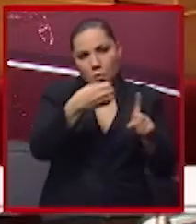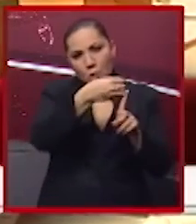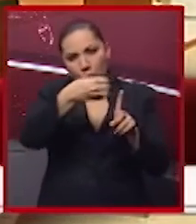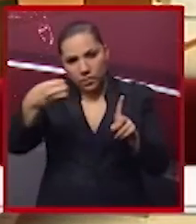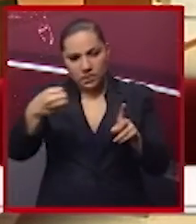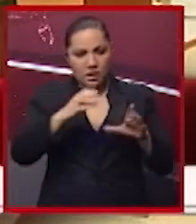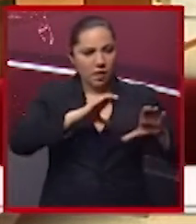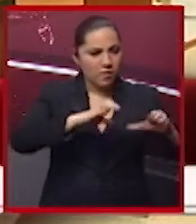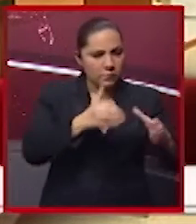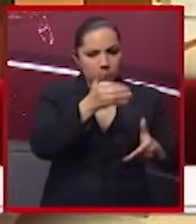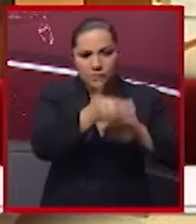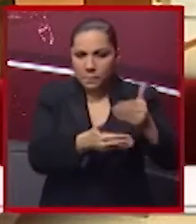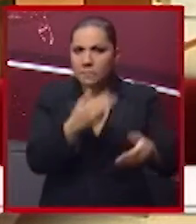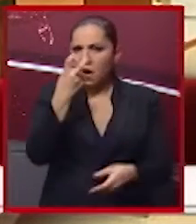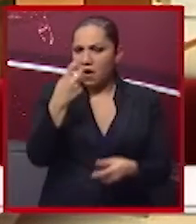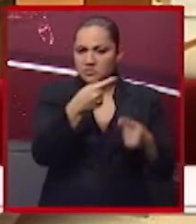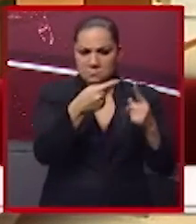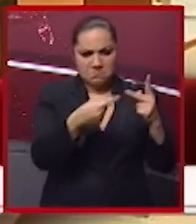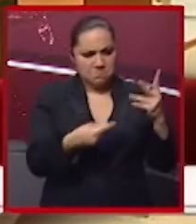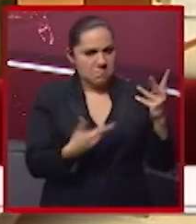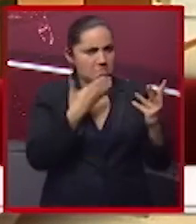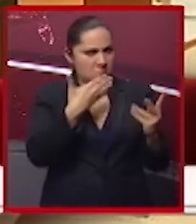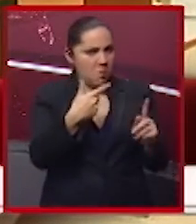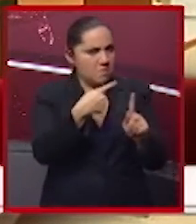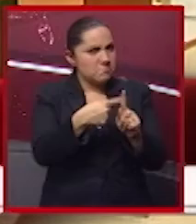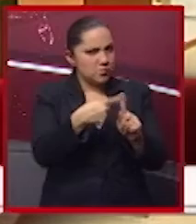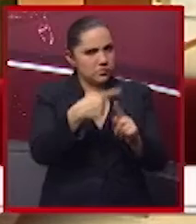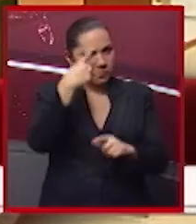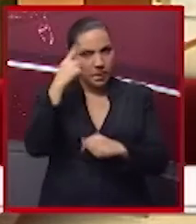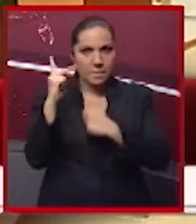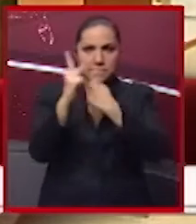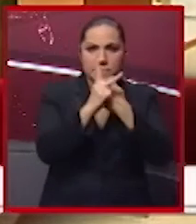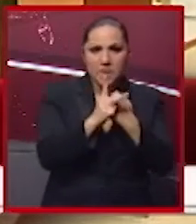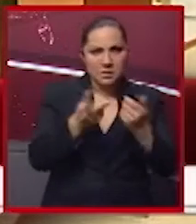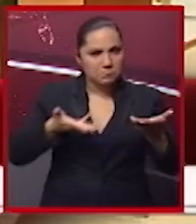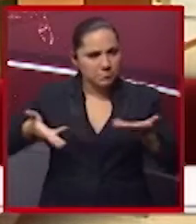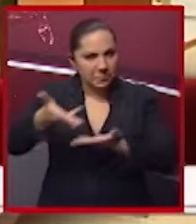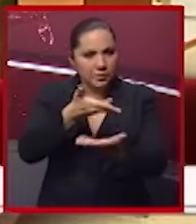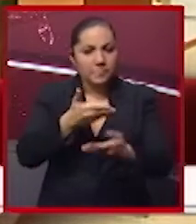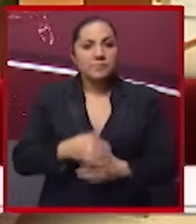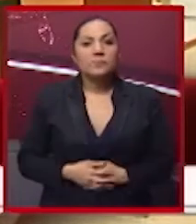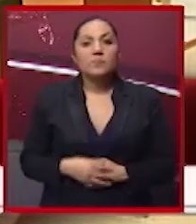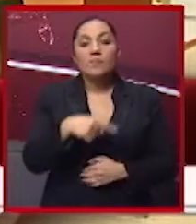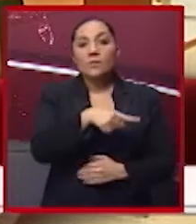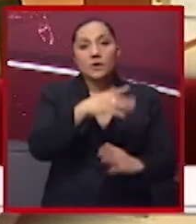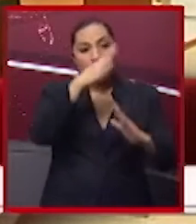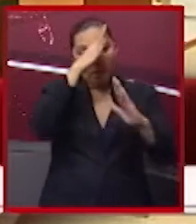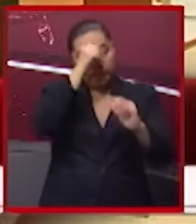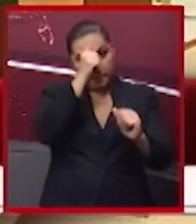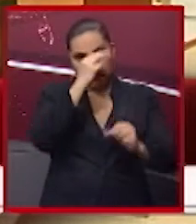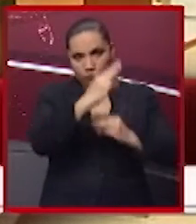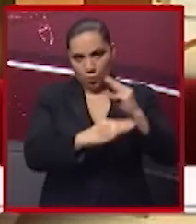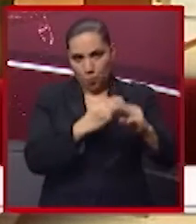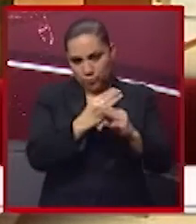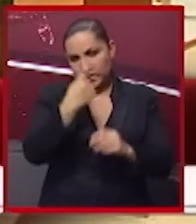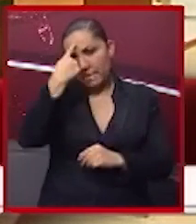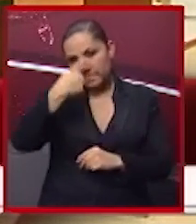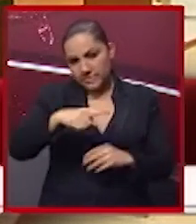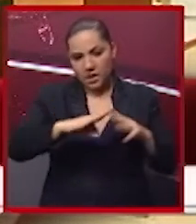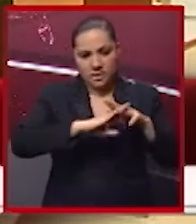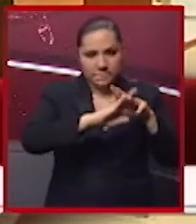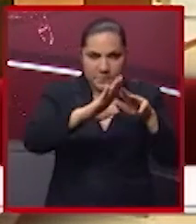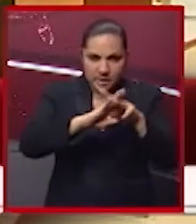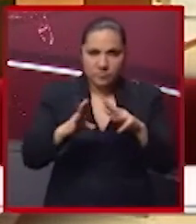¿Qué posibilidades de éxito tiene este instrumento internacional, el Pacto Mundial para una migración segura, ordenada y